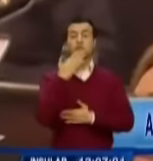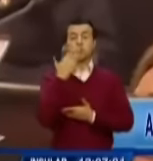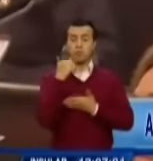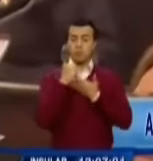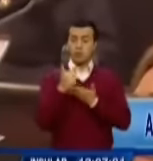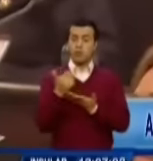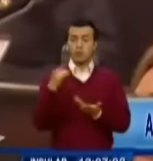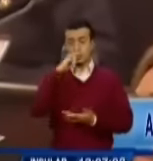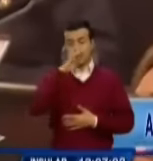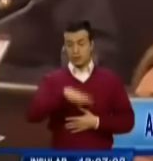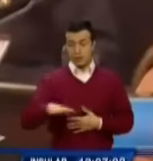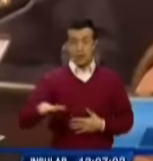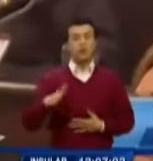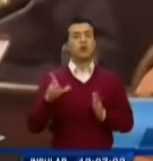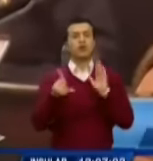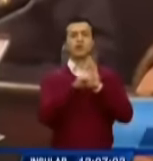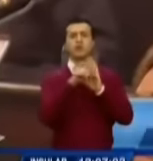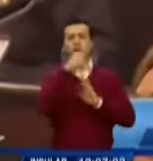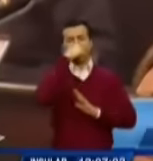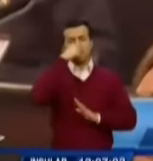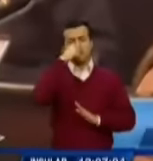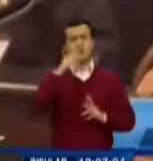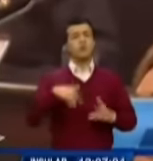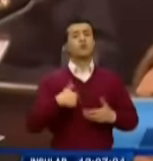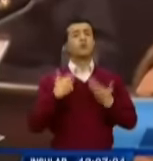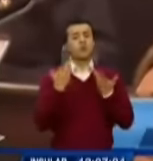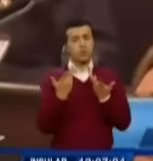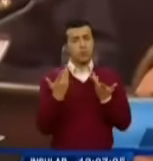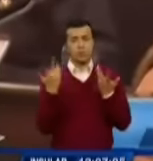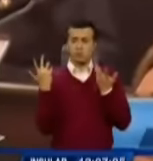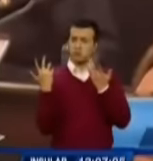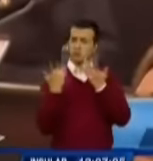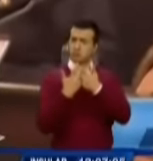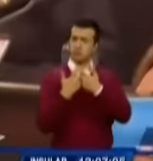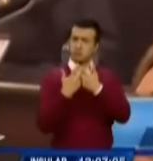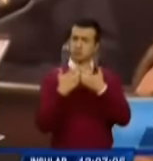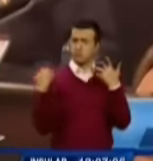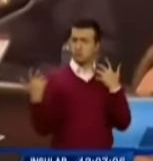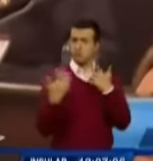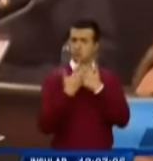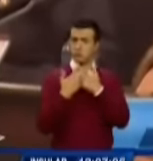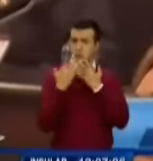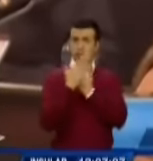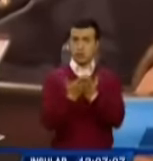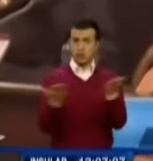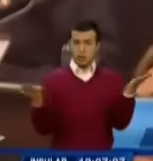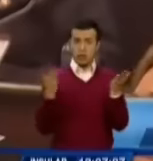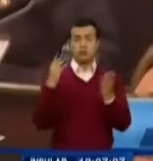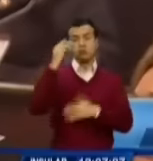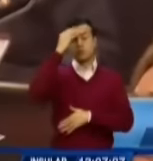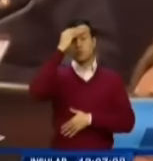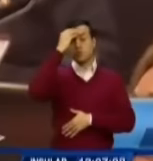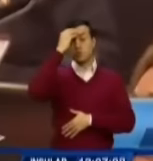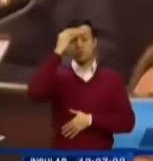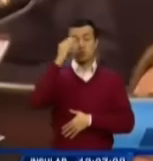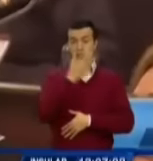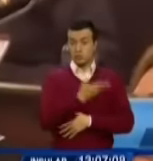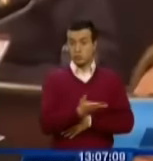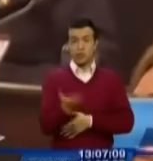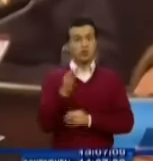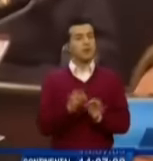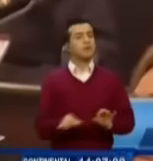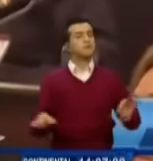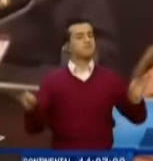ley de drogas entonces puede generarse y articularse para que ese ámbito de la educación